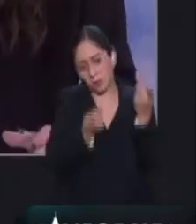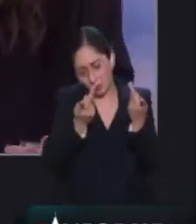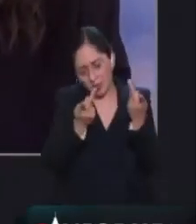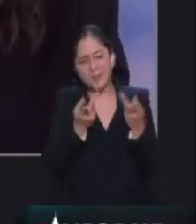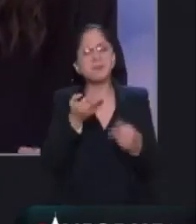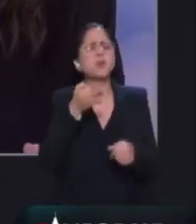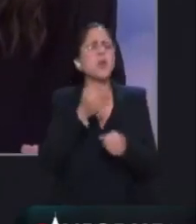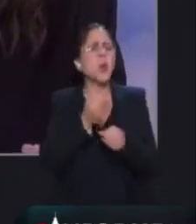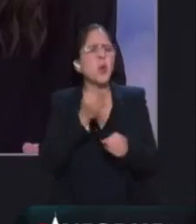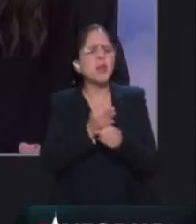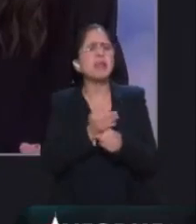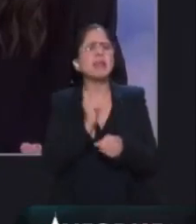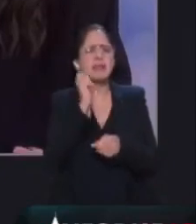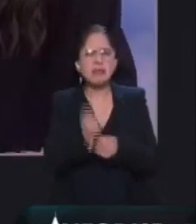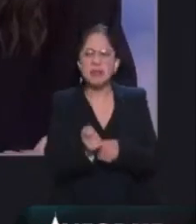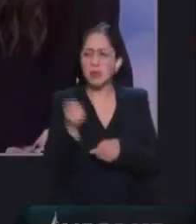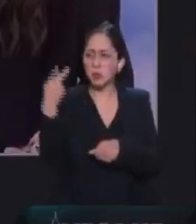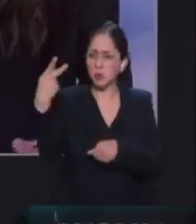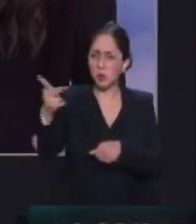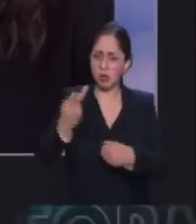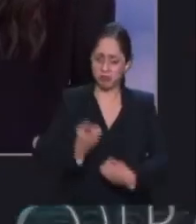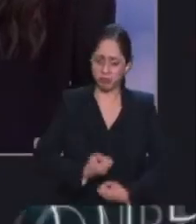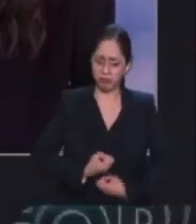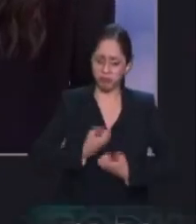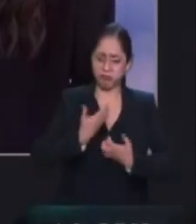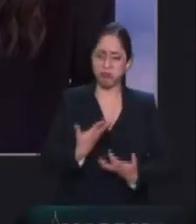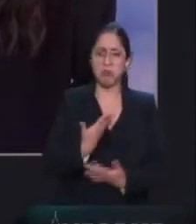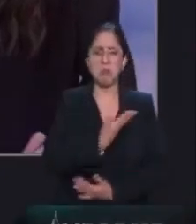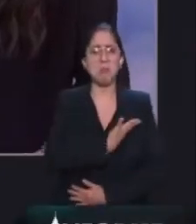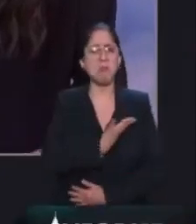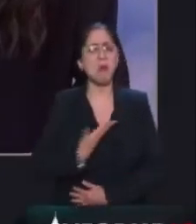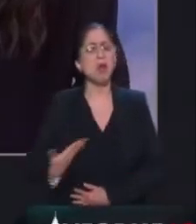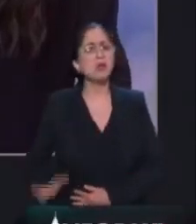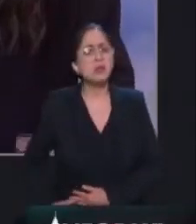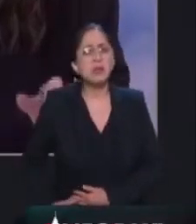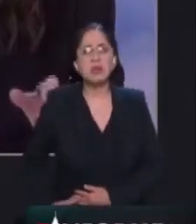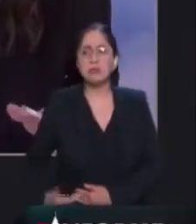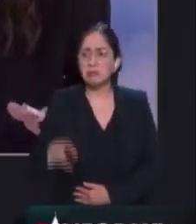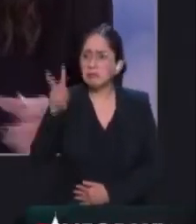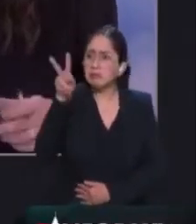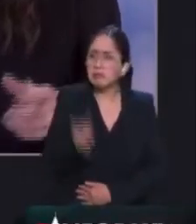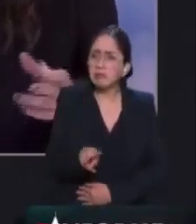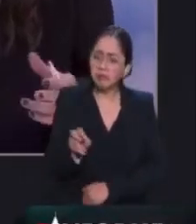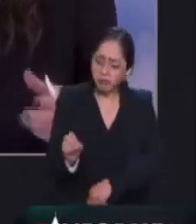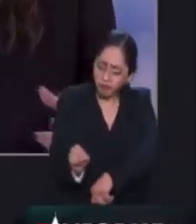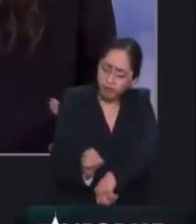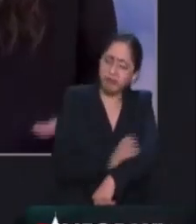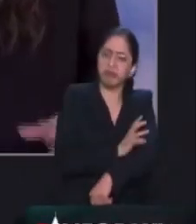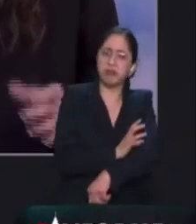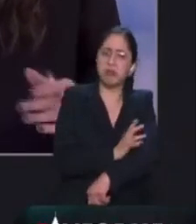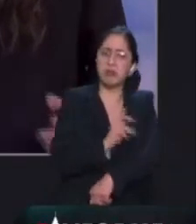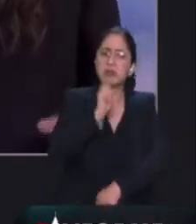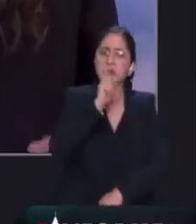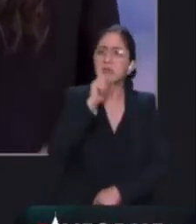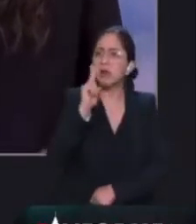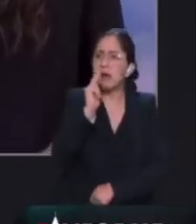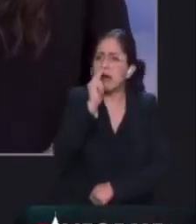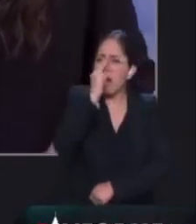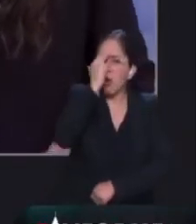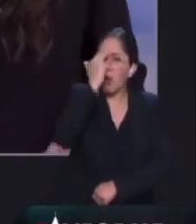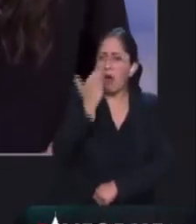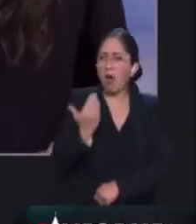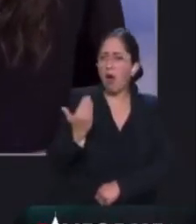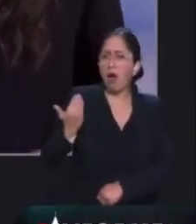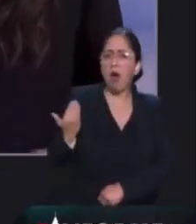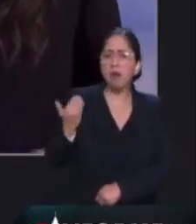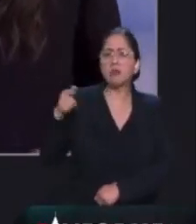José, porque vimos un discurso muy emotivo, muy potente, que recuerda además, acá nos